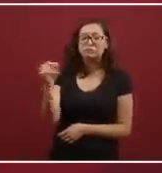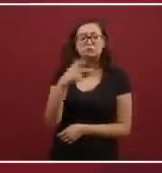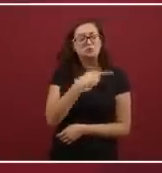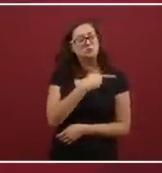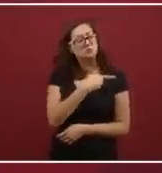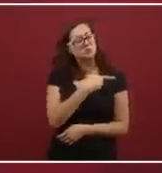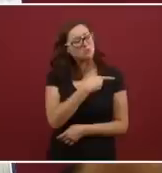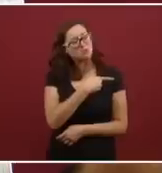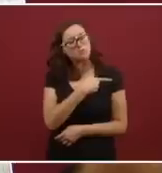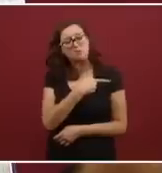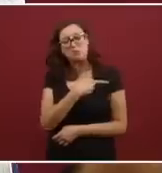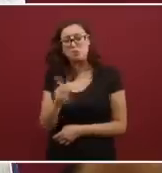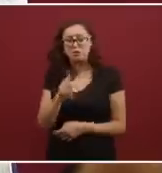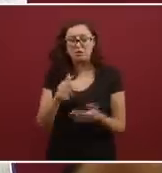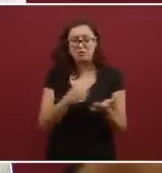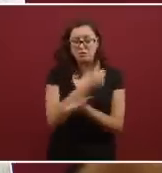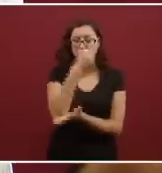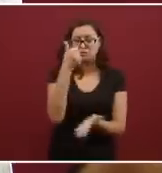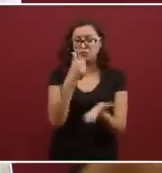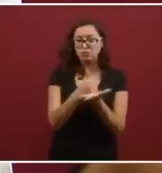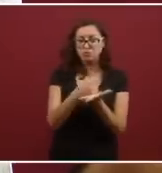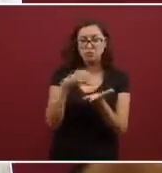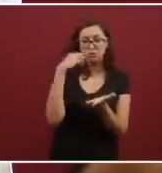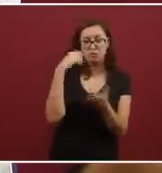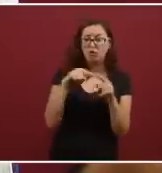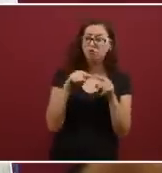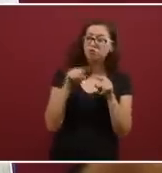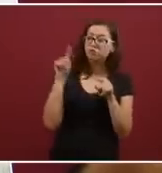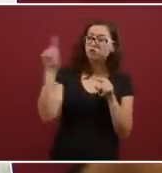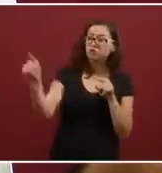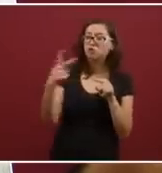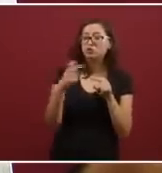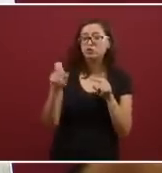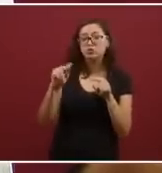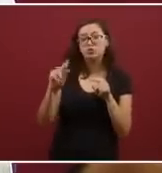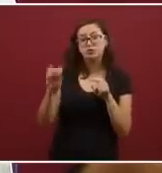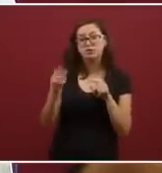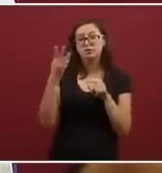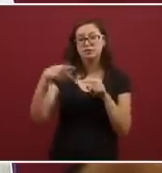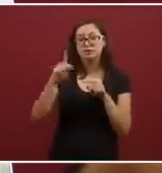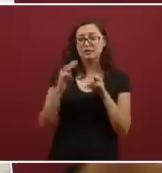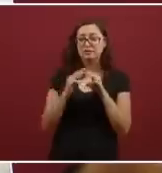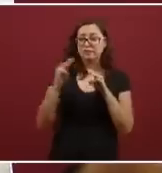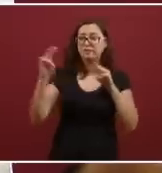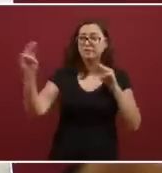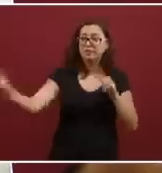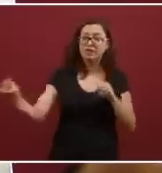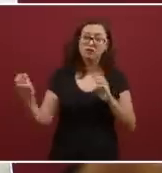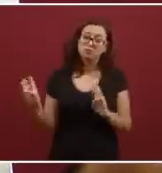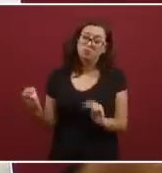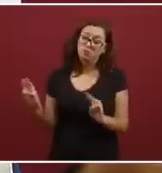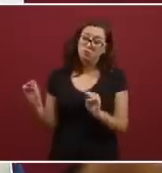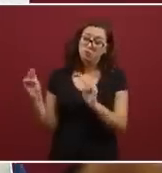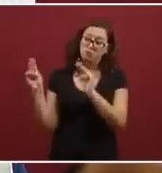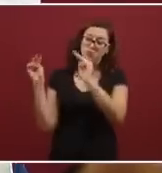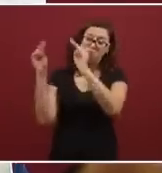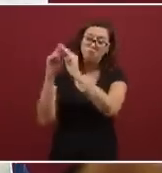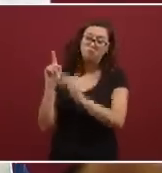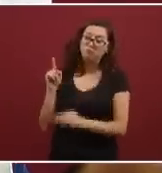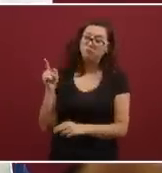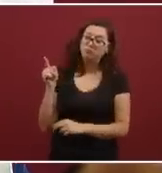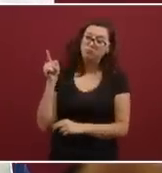283 kilómetros de la ciudad de Oaxaca, a una altura de 1940 a nivel del mar.